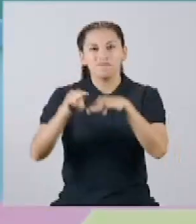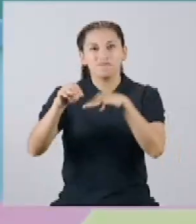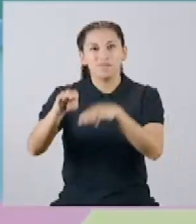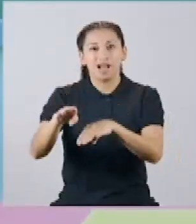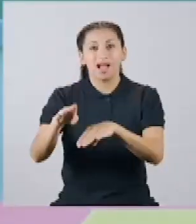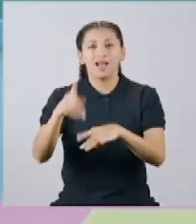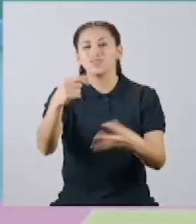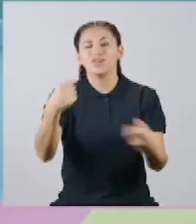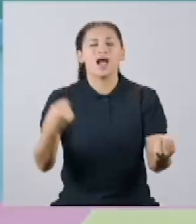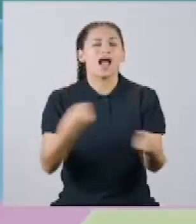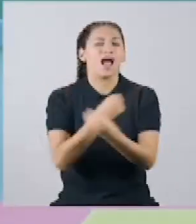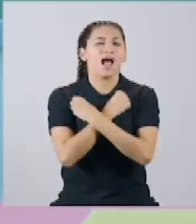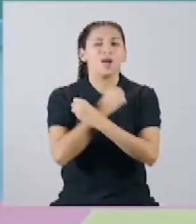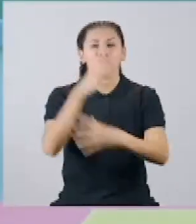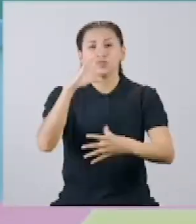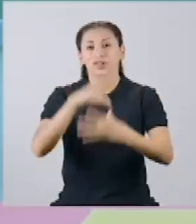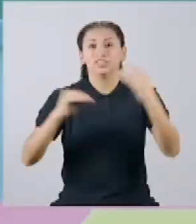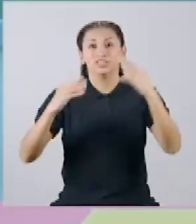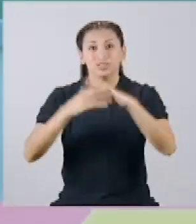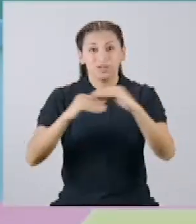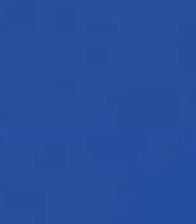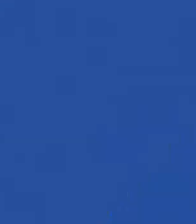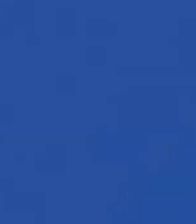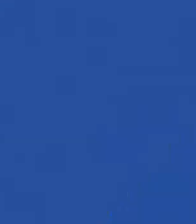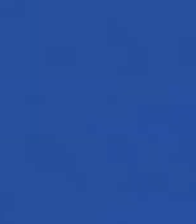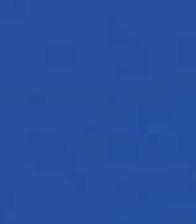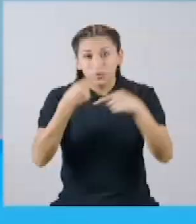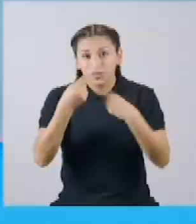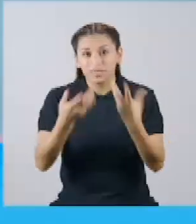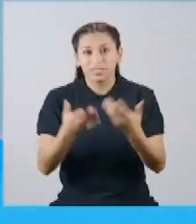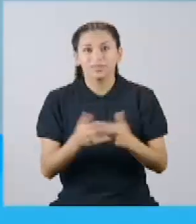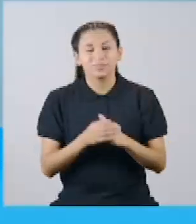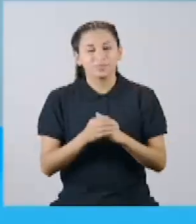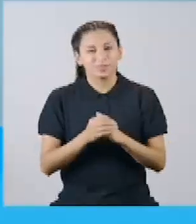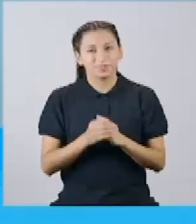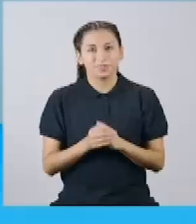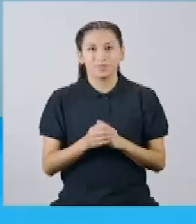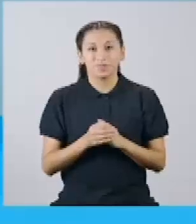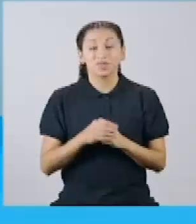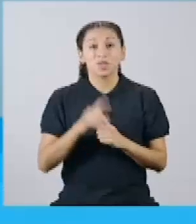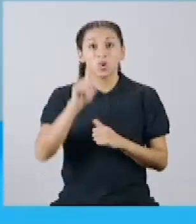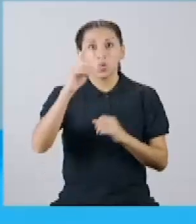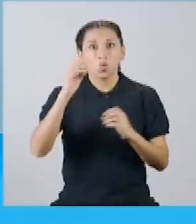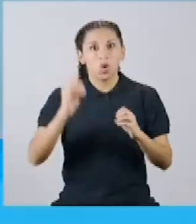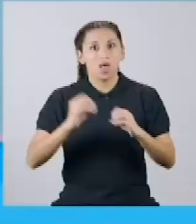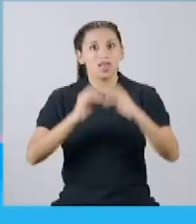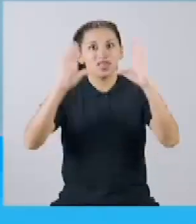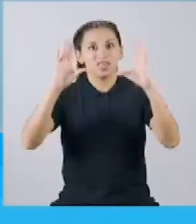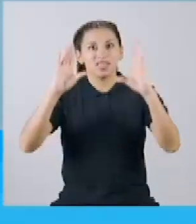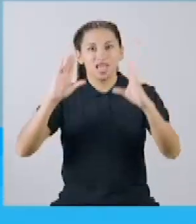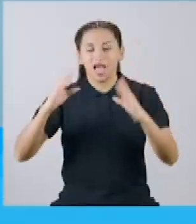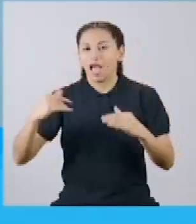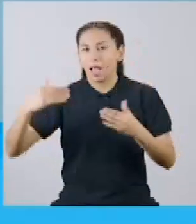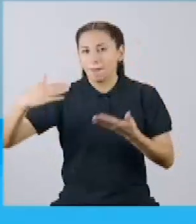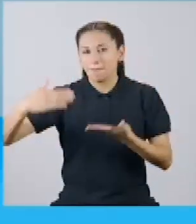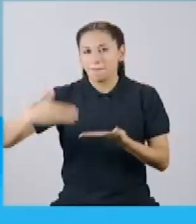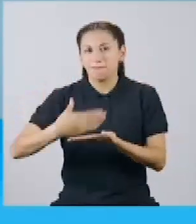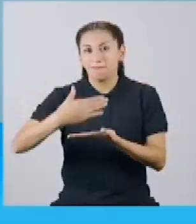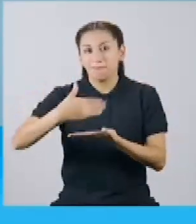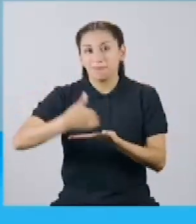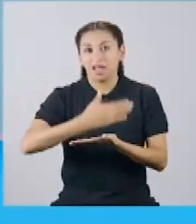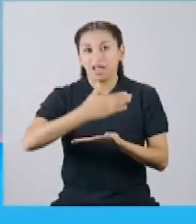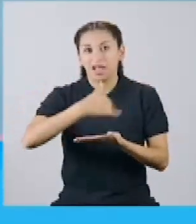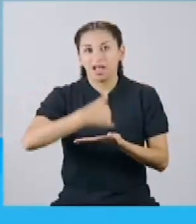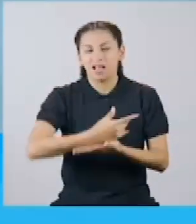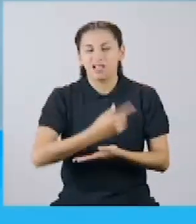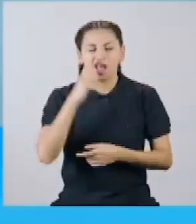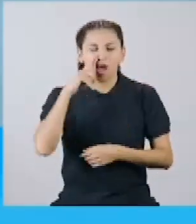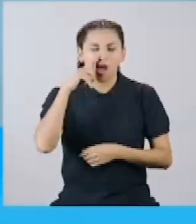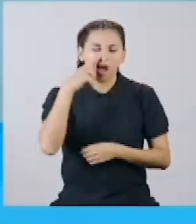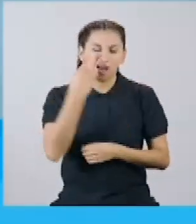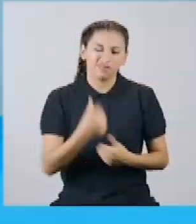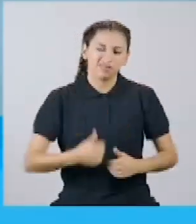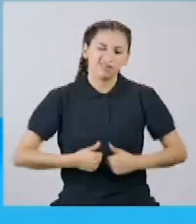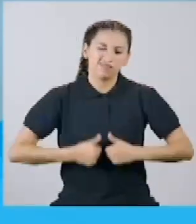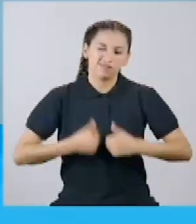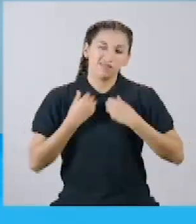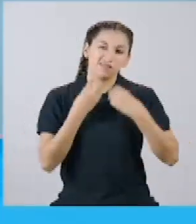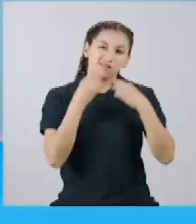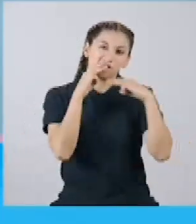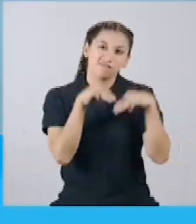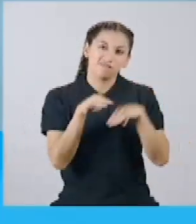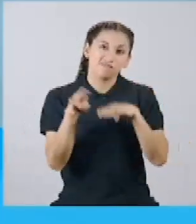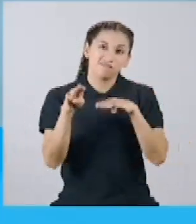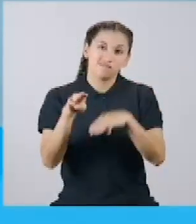esa historia! ¿La contamos? Cierta vez, un pez aburrido de vivir en el